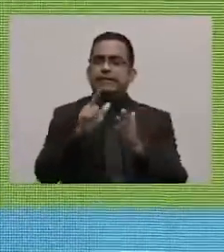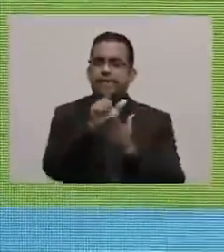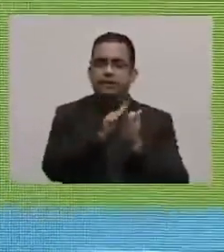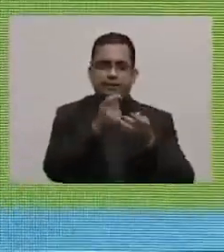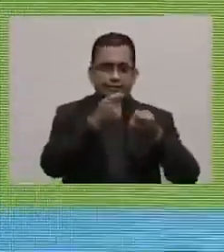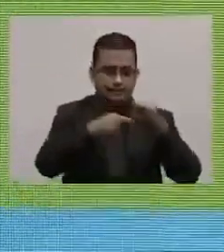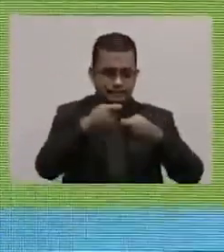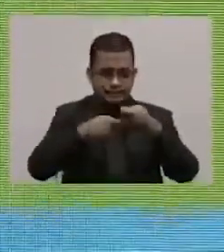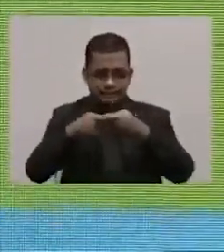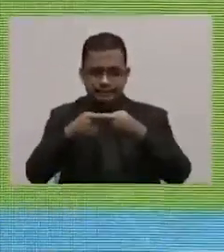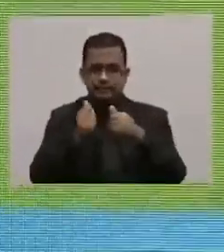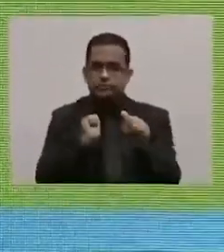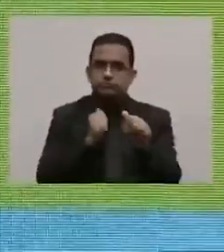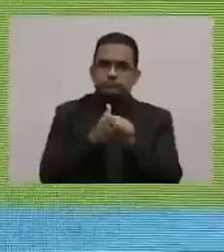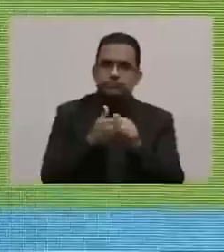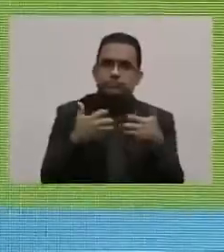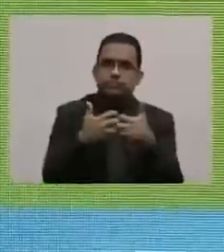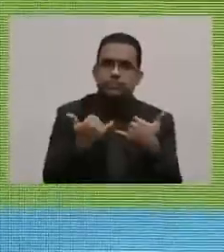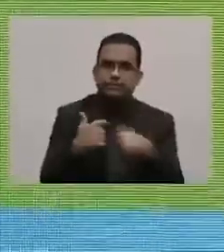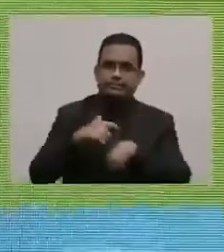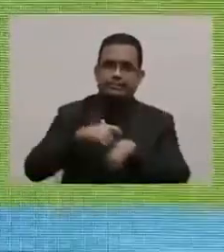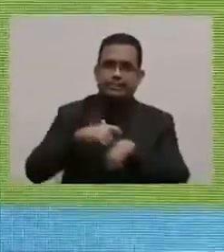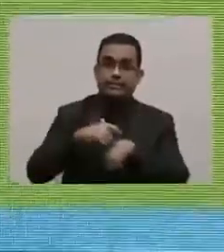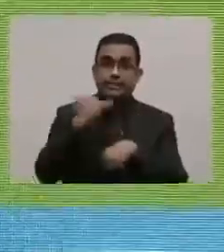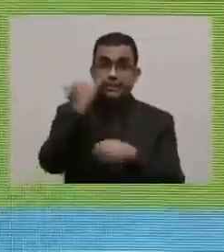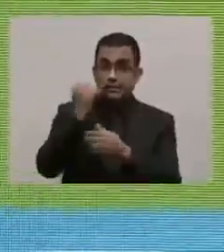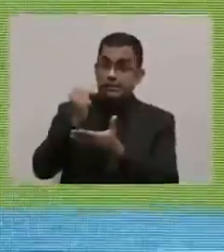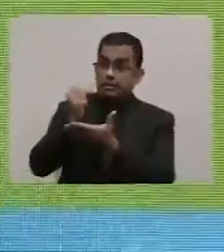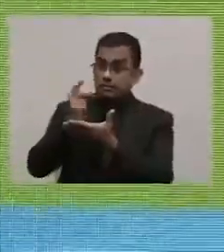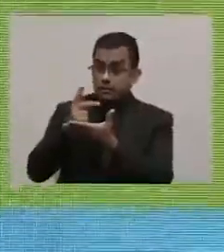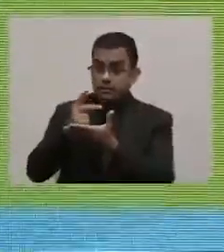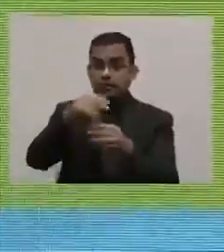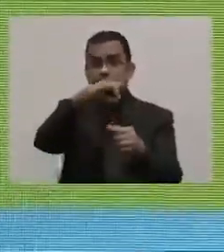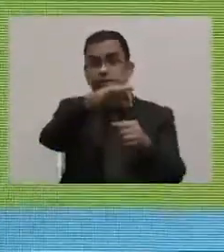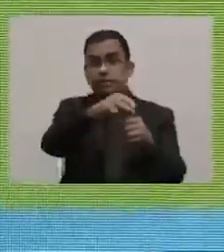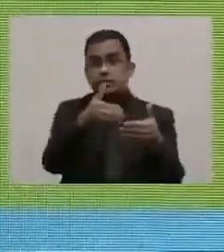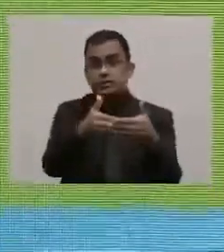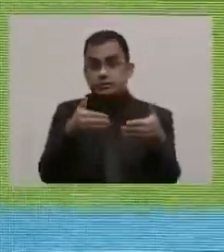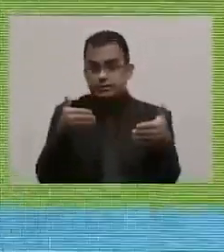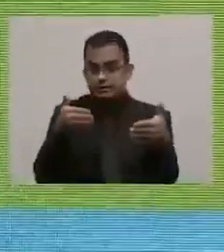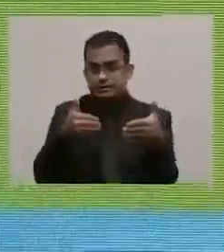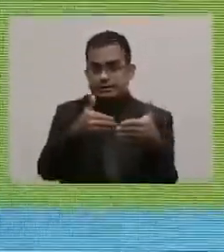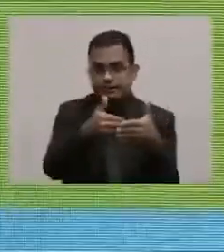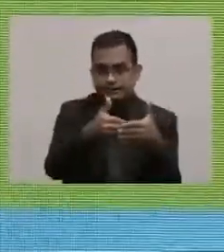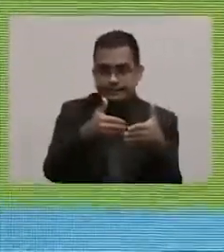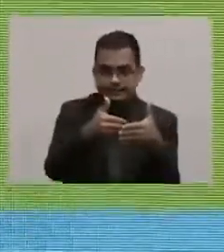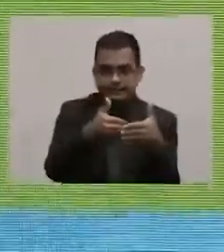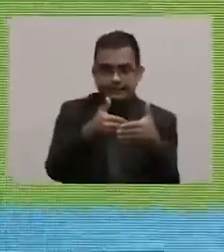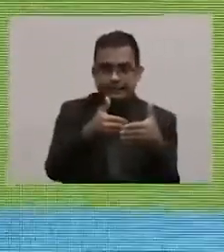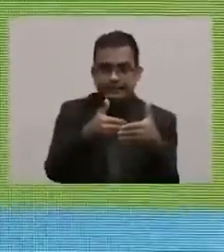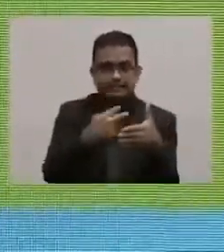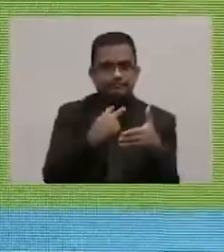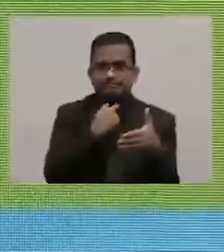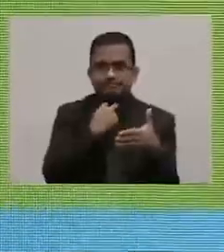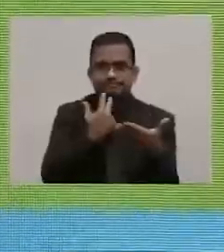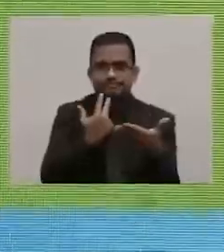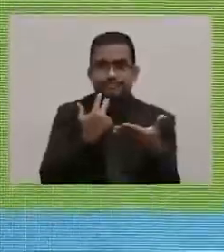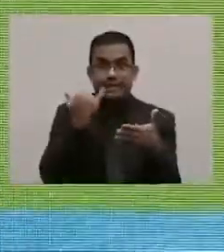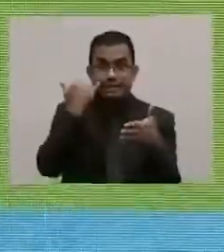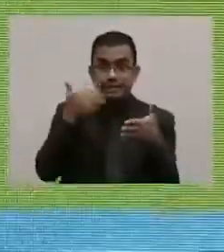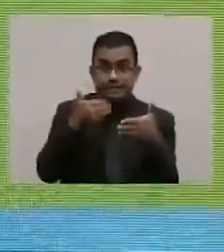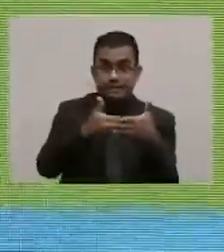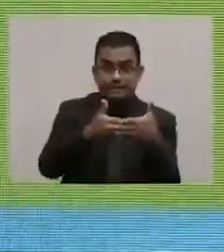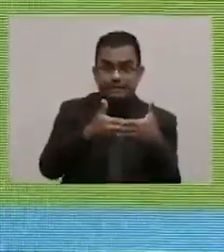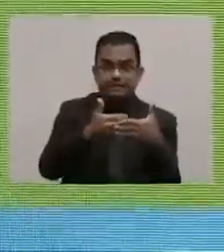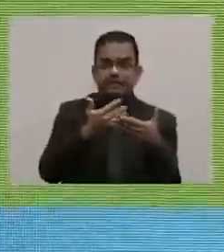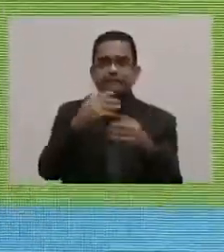totalmente desarmonizadas y si se aprueban muy cercanas a las elecciones, entonces el órgano electoral y el órgano